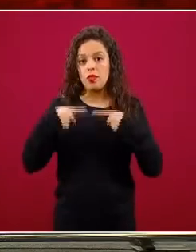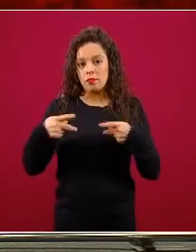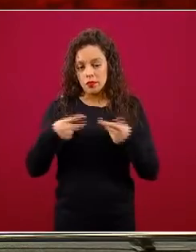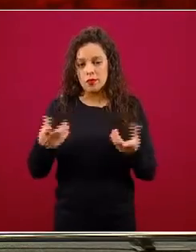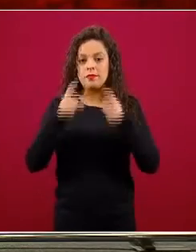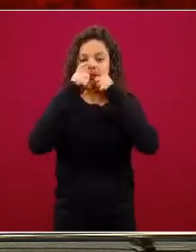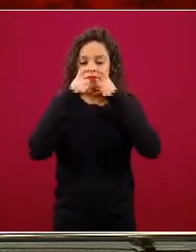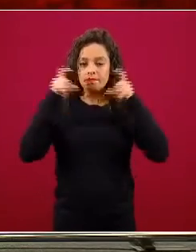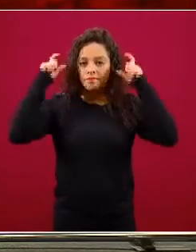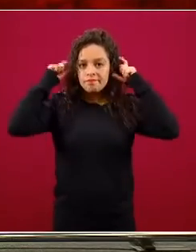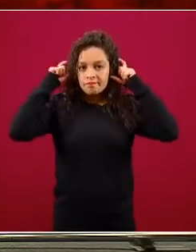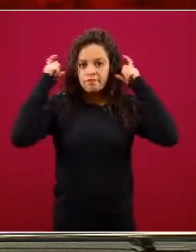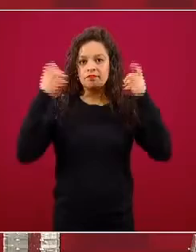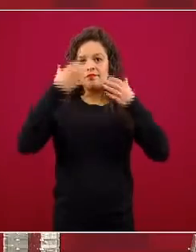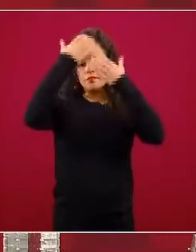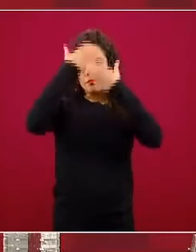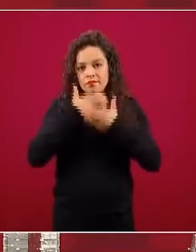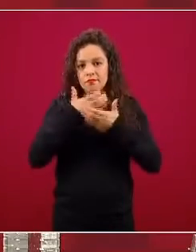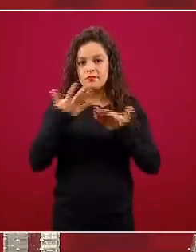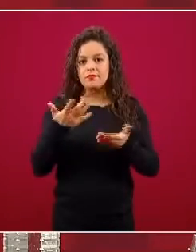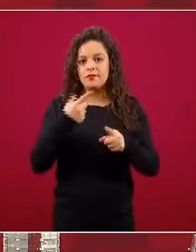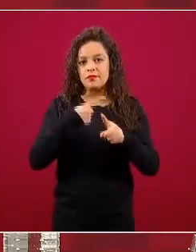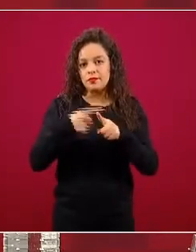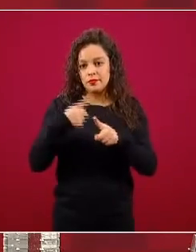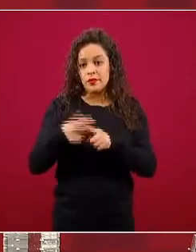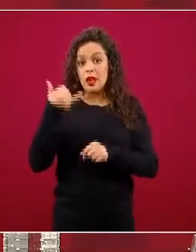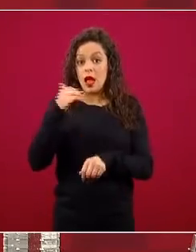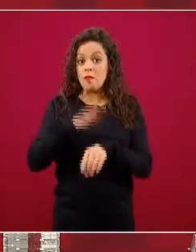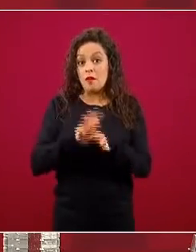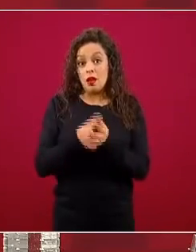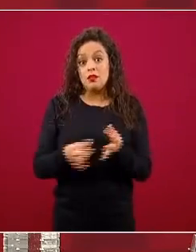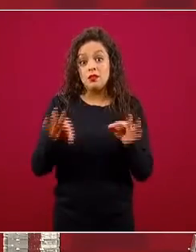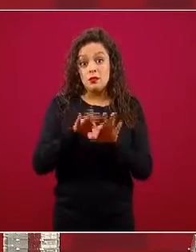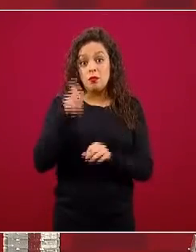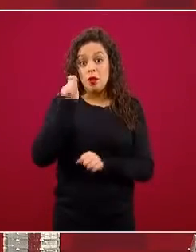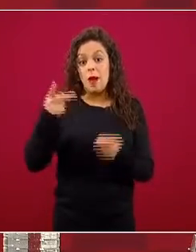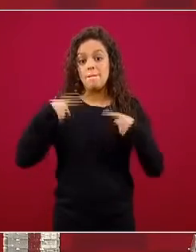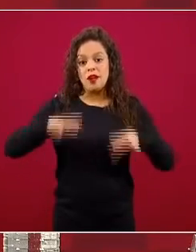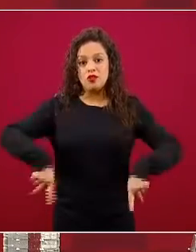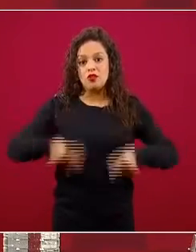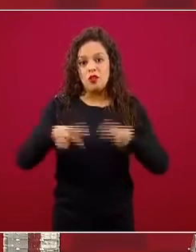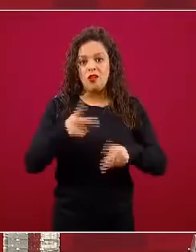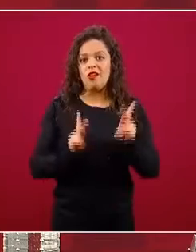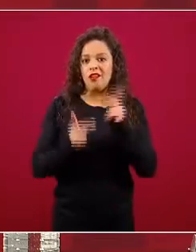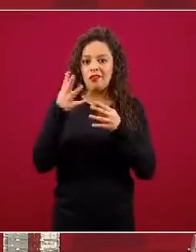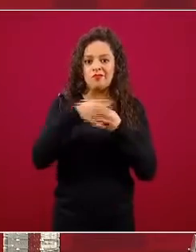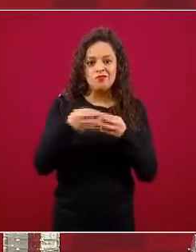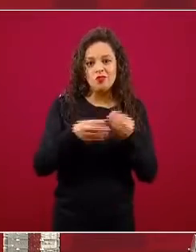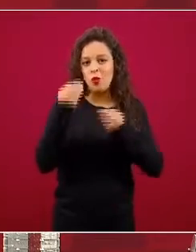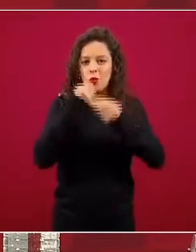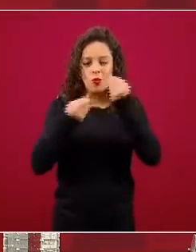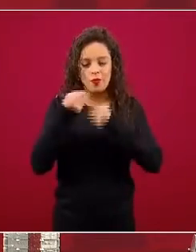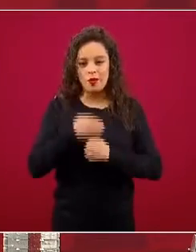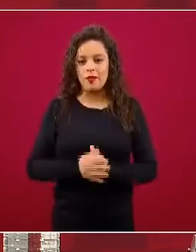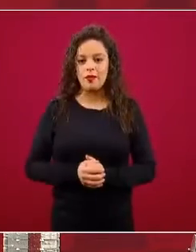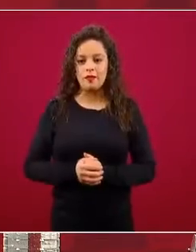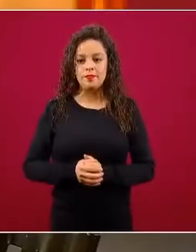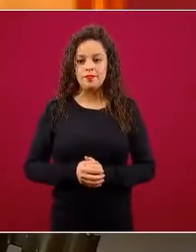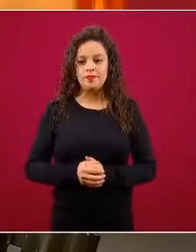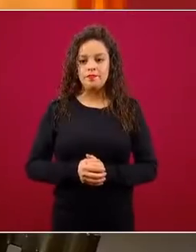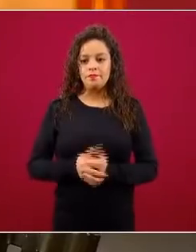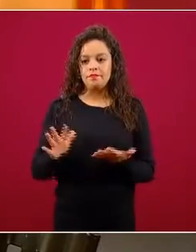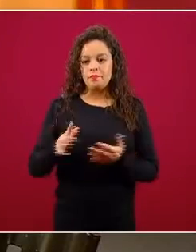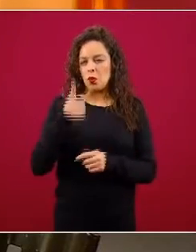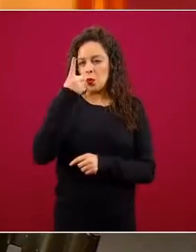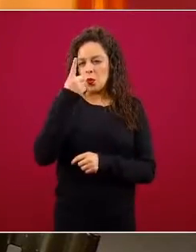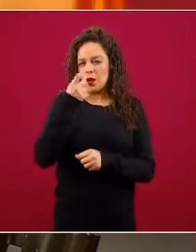de caretas, etcétera, sobre todo a quien está suministrando. Y desde hace cerca de semana y media, 2